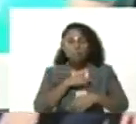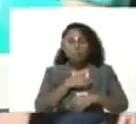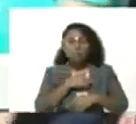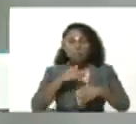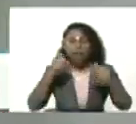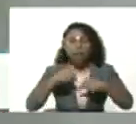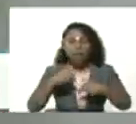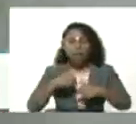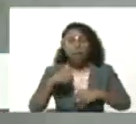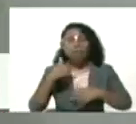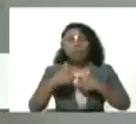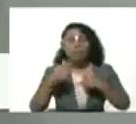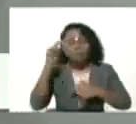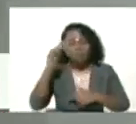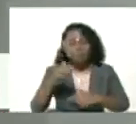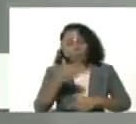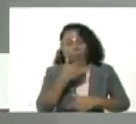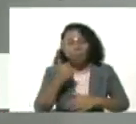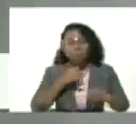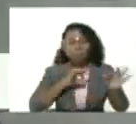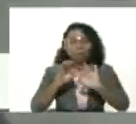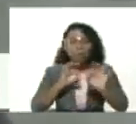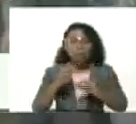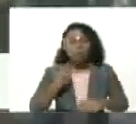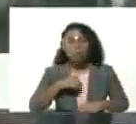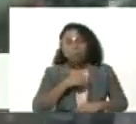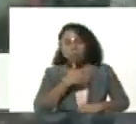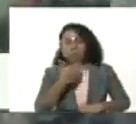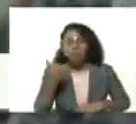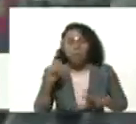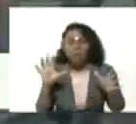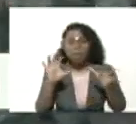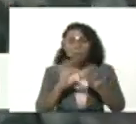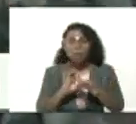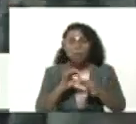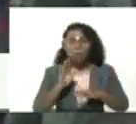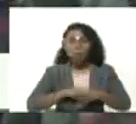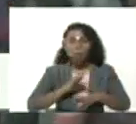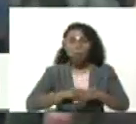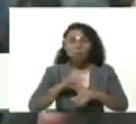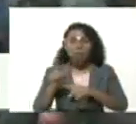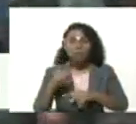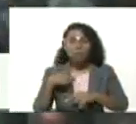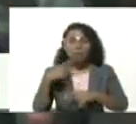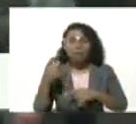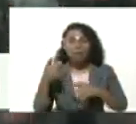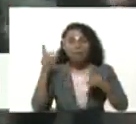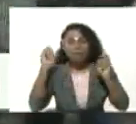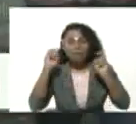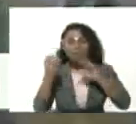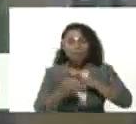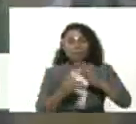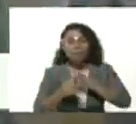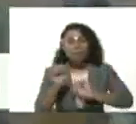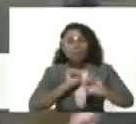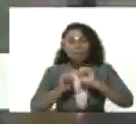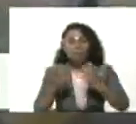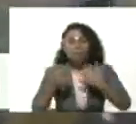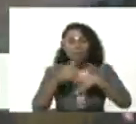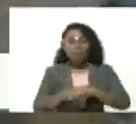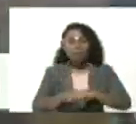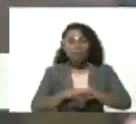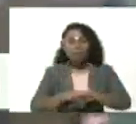estamos cada vez mejor preparados, estamos cada vez mejor articulados. Por eso el órgano de dirección de la defensa integral,